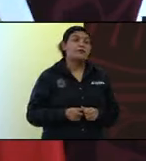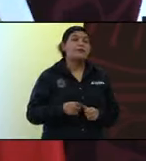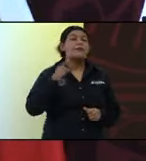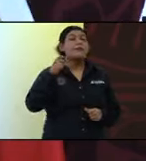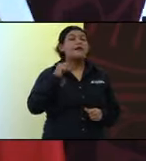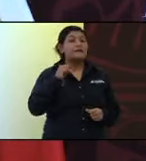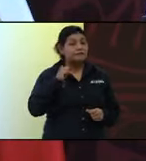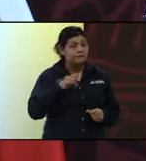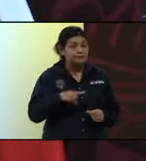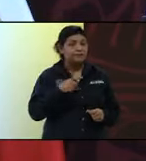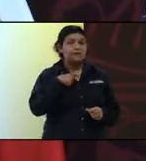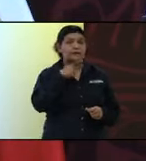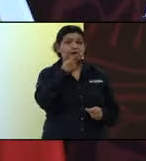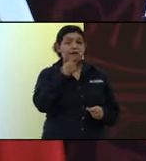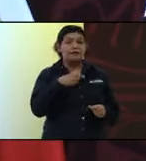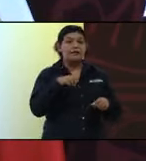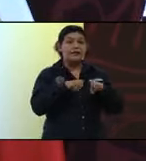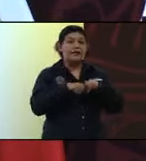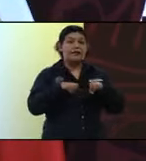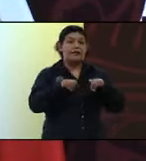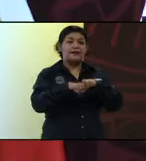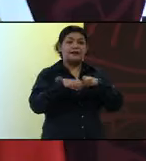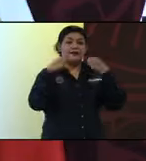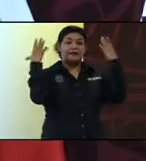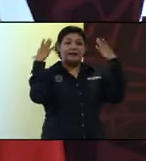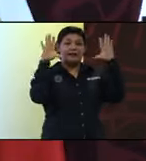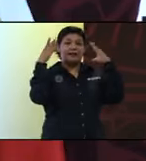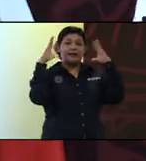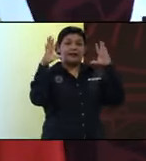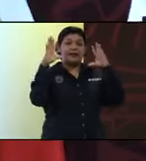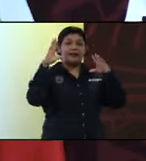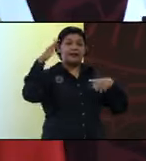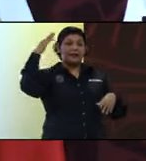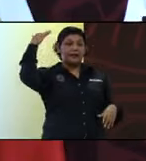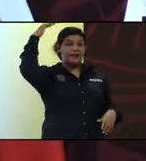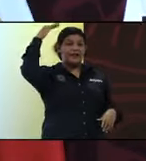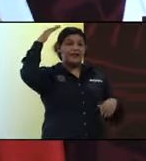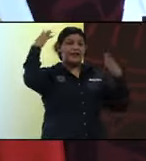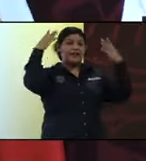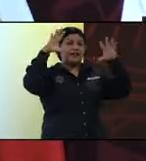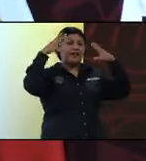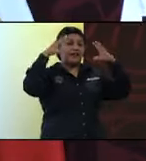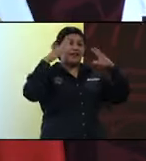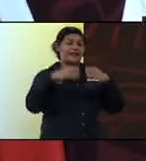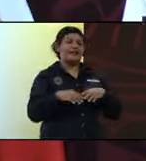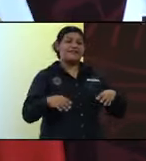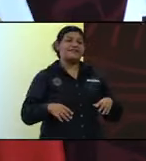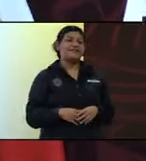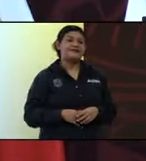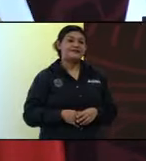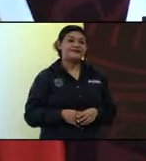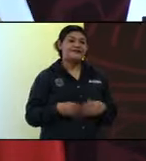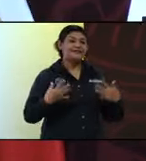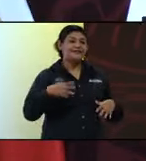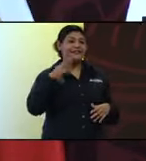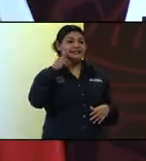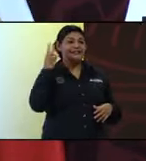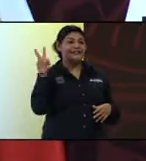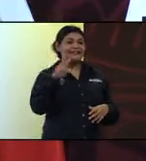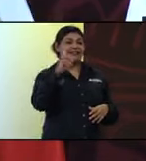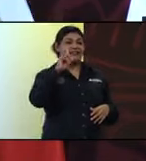También les comento que está el equipo de cachibol, aquí están, ya llegaron, míralos, del cachibol del